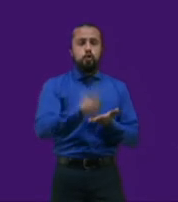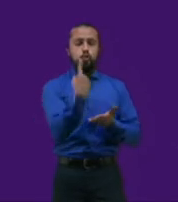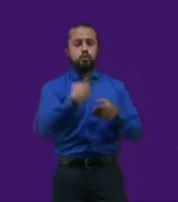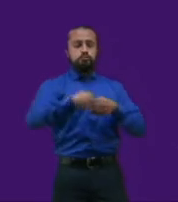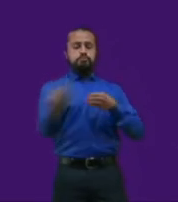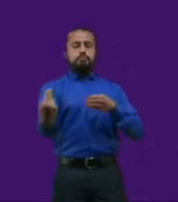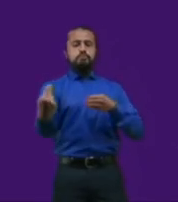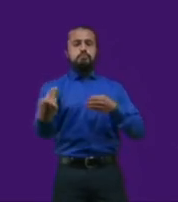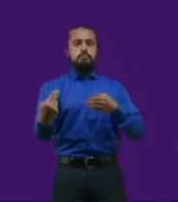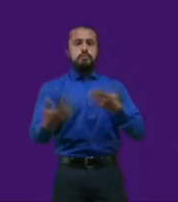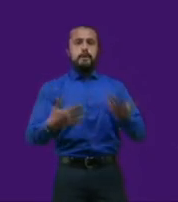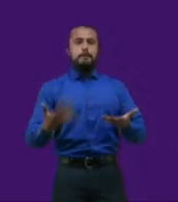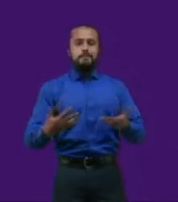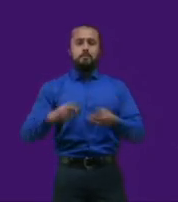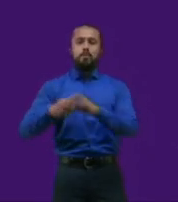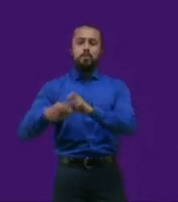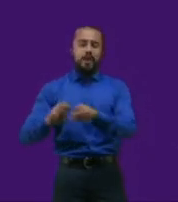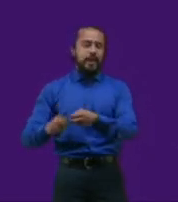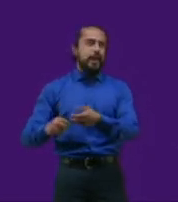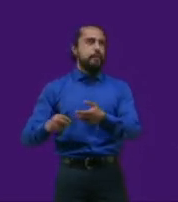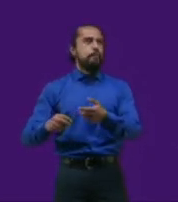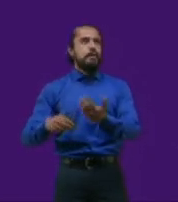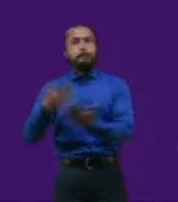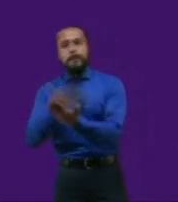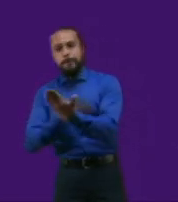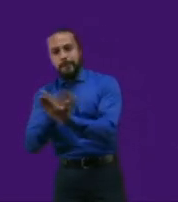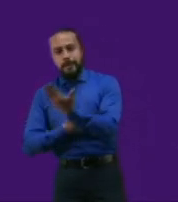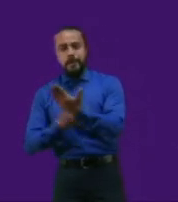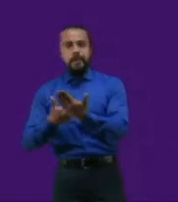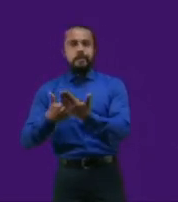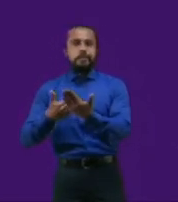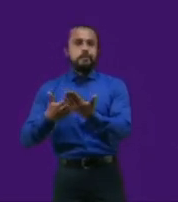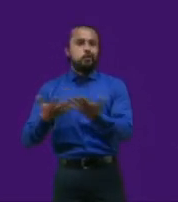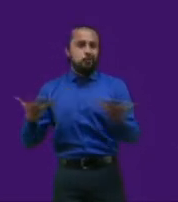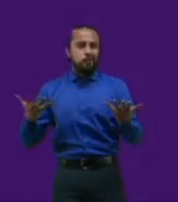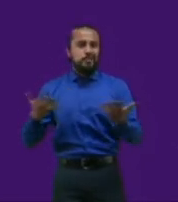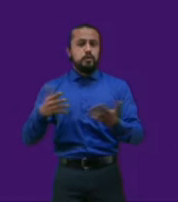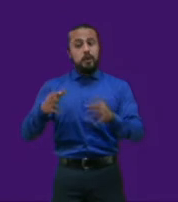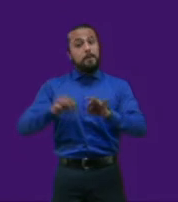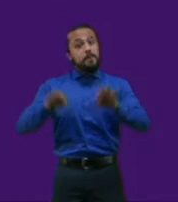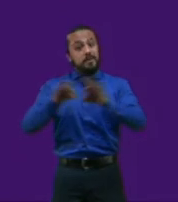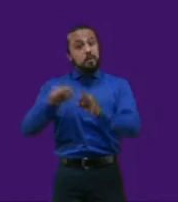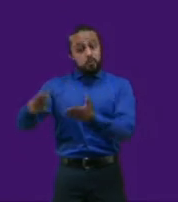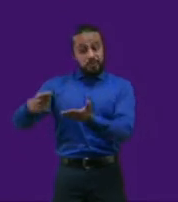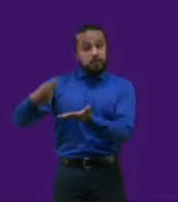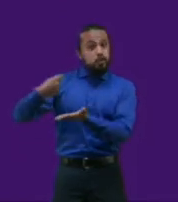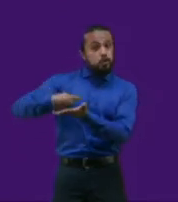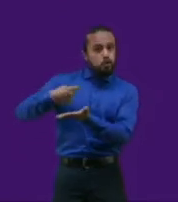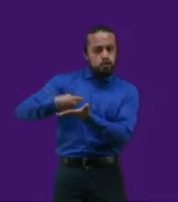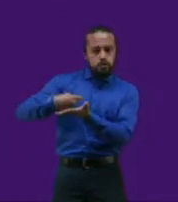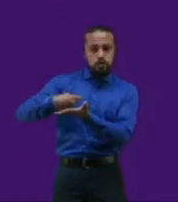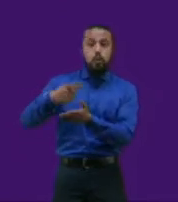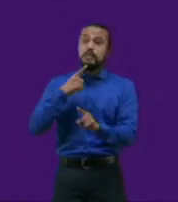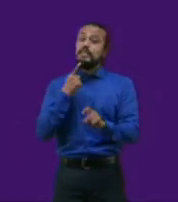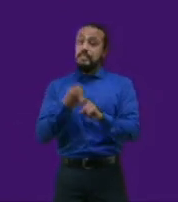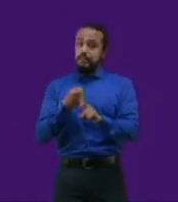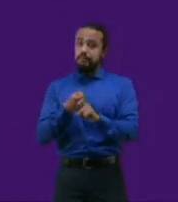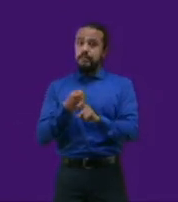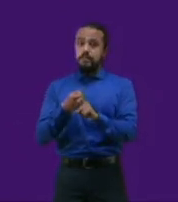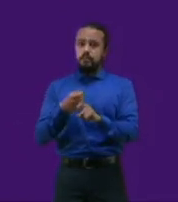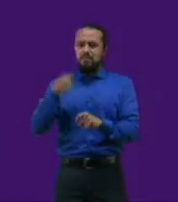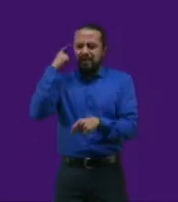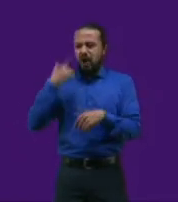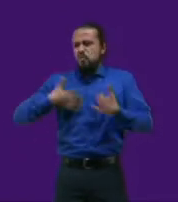fue, generó un montón de problemas. Entonces, escoger, digamos, un socio, un equipo, eso puede ser de lo más complejo, pero